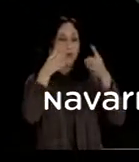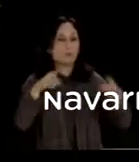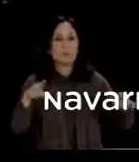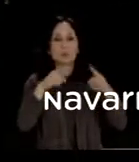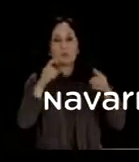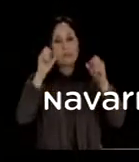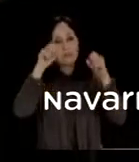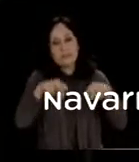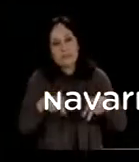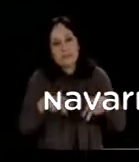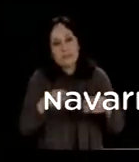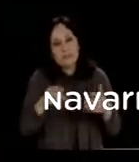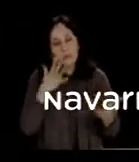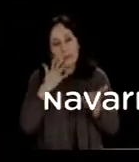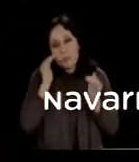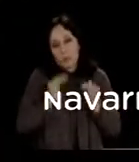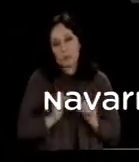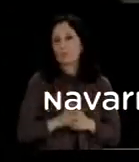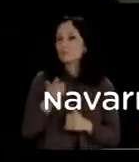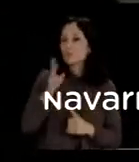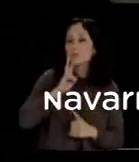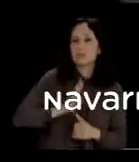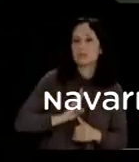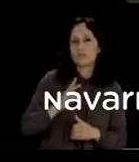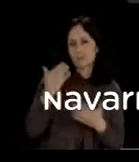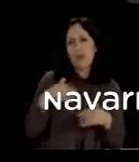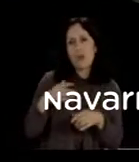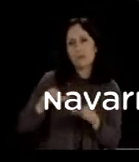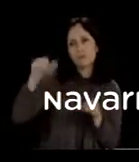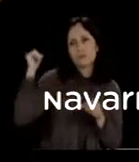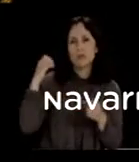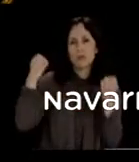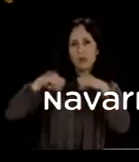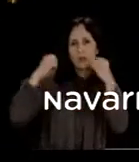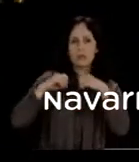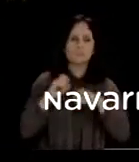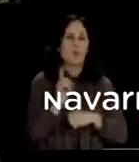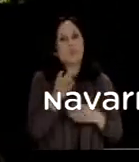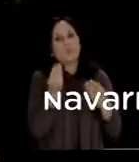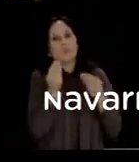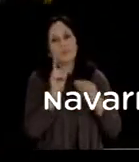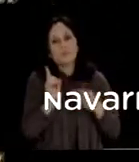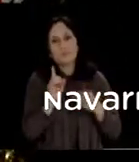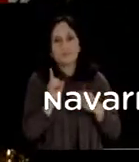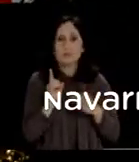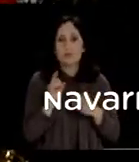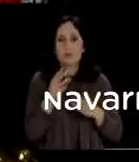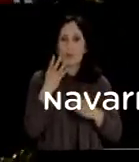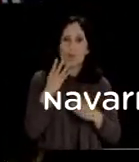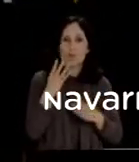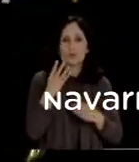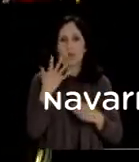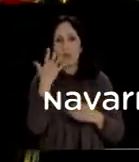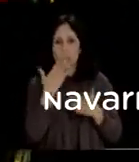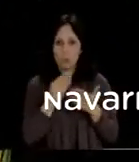espectáculo sin música es menos espectáculo. Me decías que lleváis ensayando mucho tiempo para este día, ¿no? No demasiado tiempo, pero bueno, hay 4 o 5 ensayos